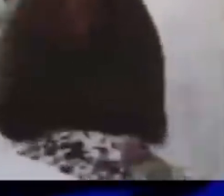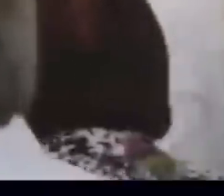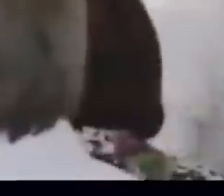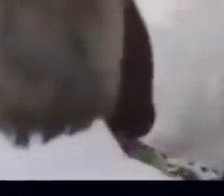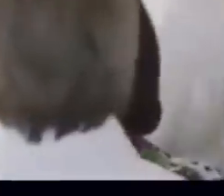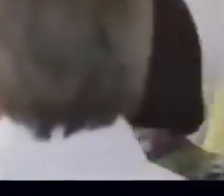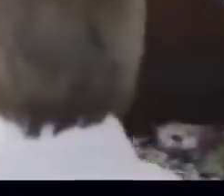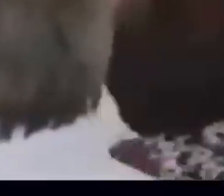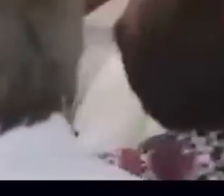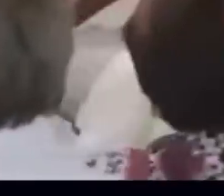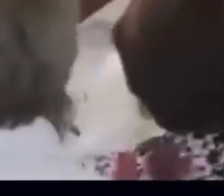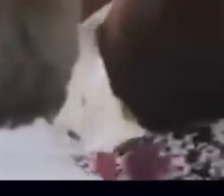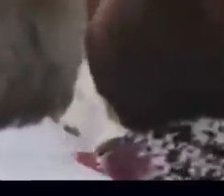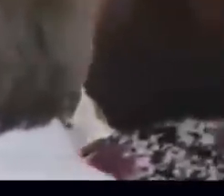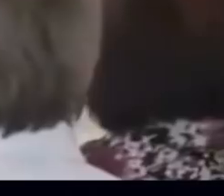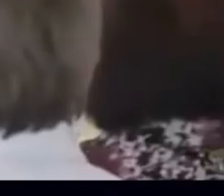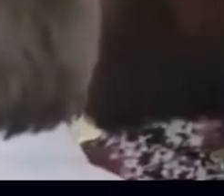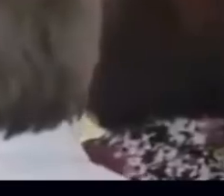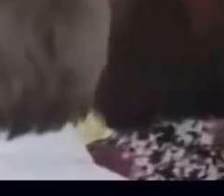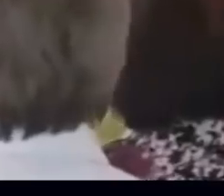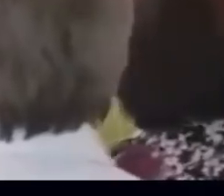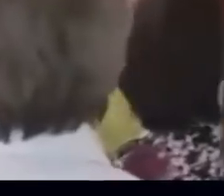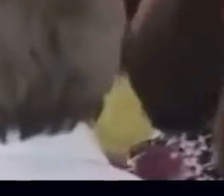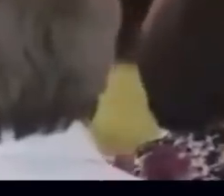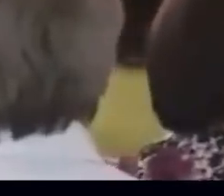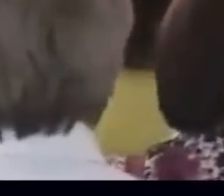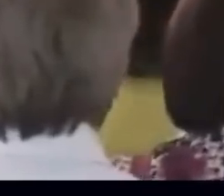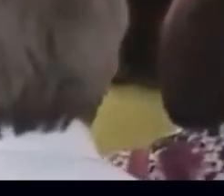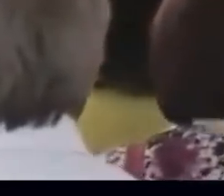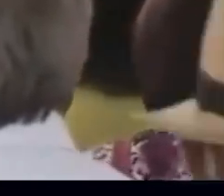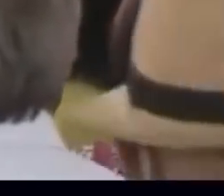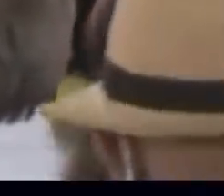Esta acción la realizará junto a los demás miembros de nuestra línea de honor.